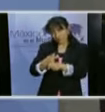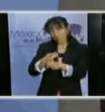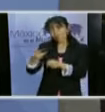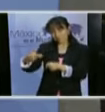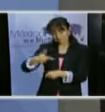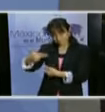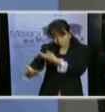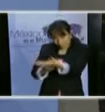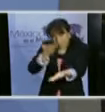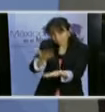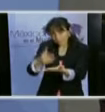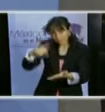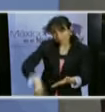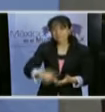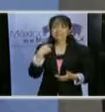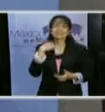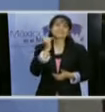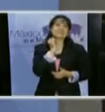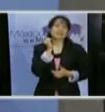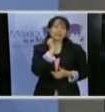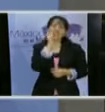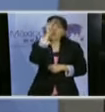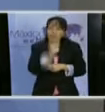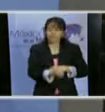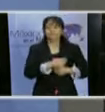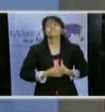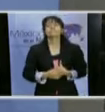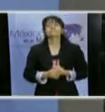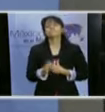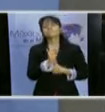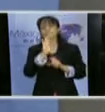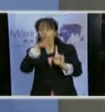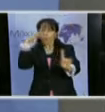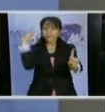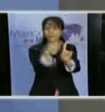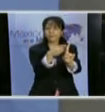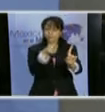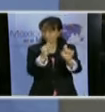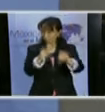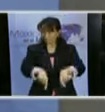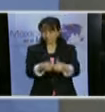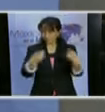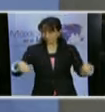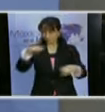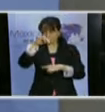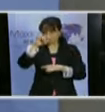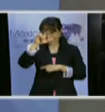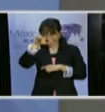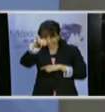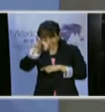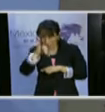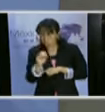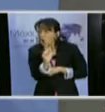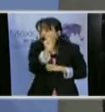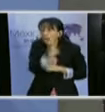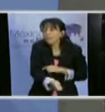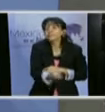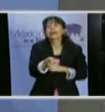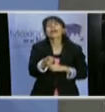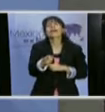Bueno, que no lleguemos a los objetivos del desarrollo del milenio con la misma actitud con la que muchos